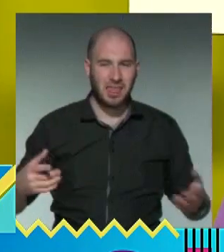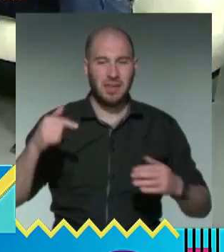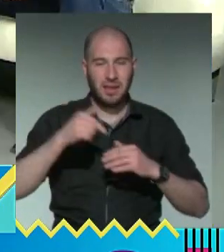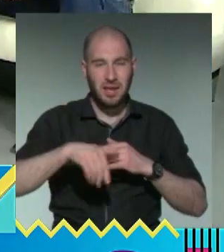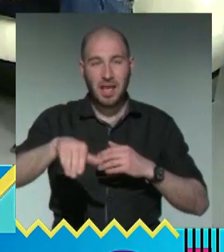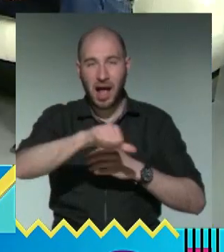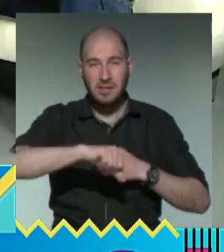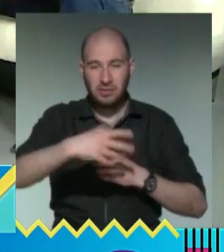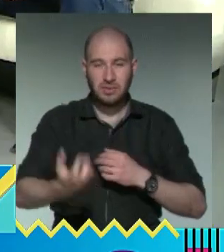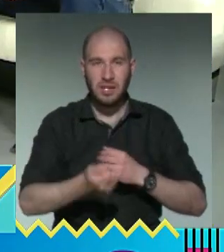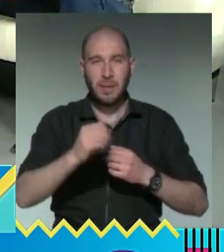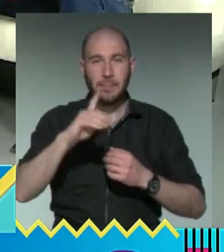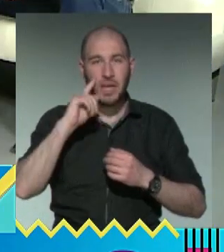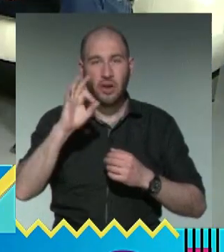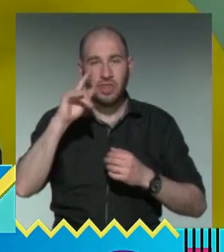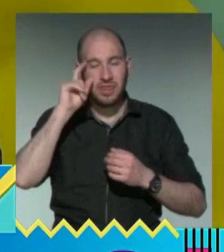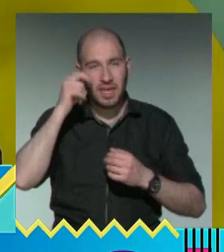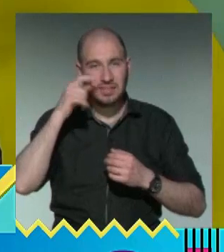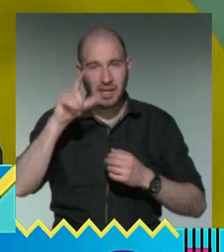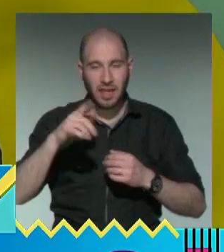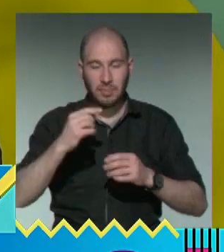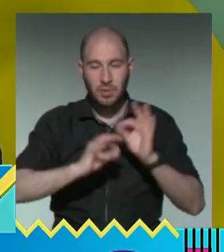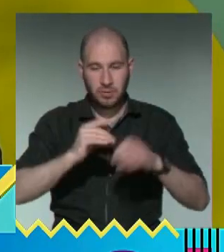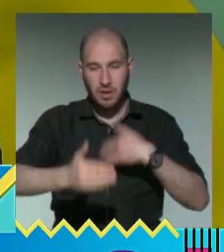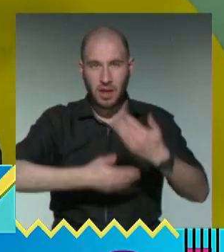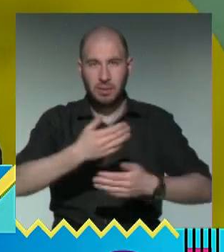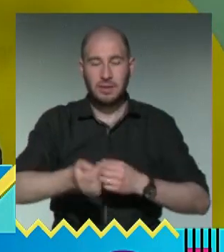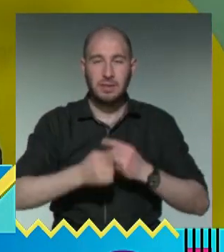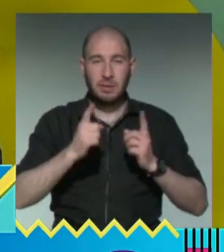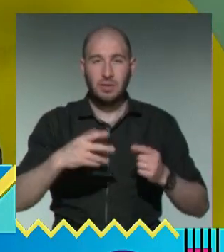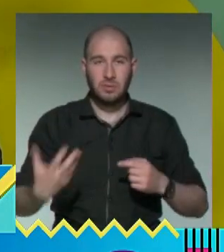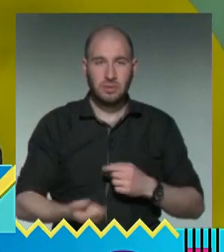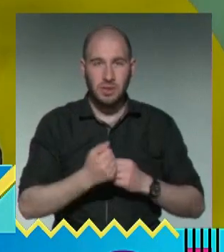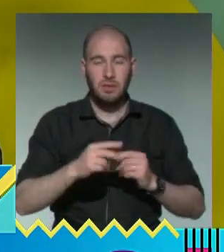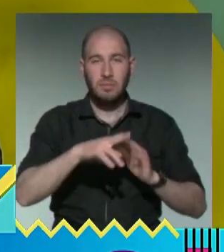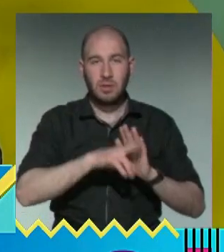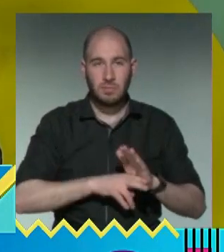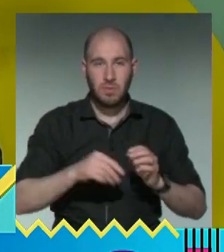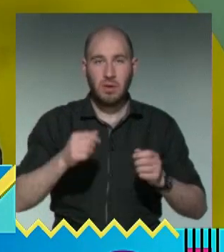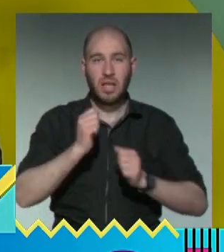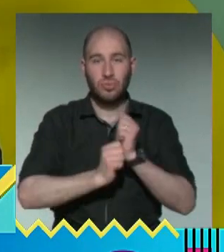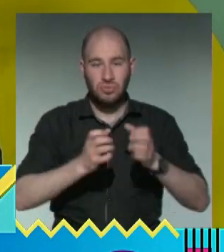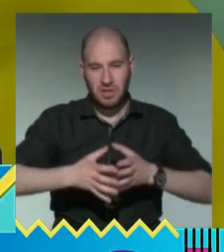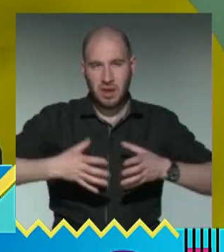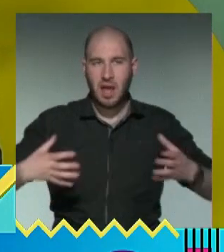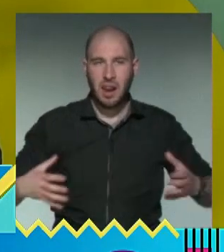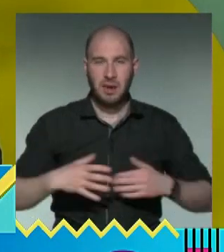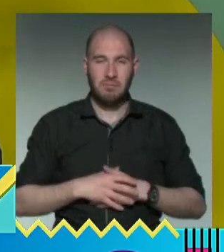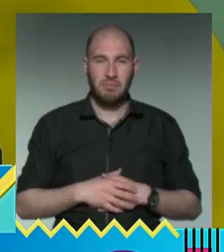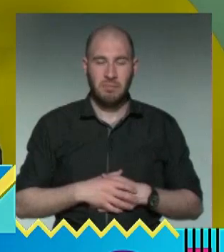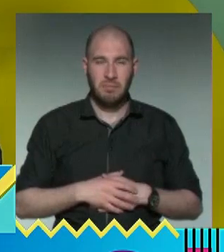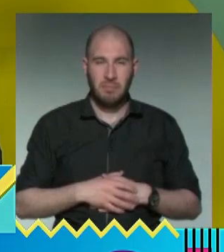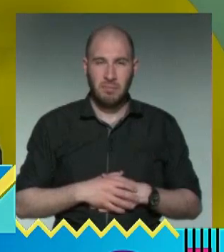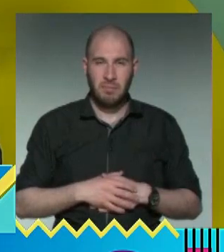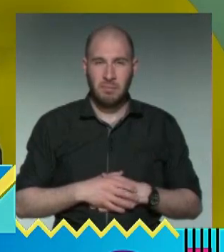extraer aceite para biodiesel. Ese proyecto avanzó, logramos inclusive un prototipo a escala industrial y la